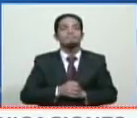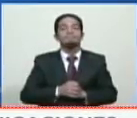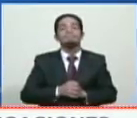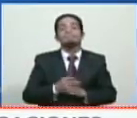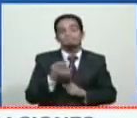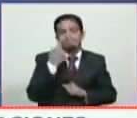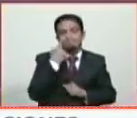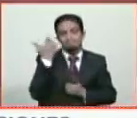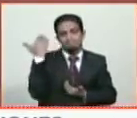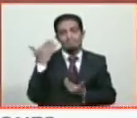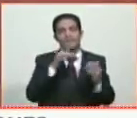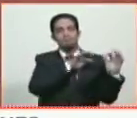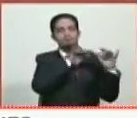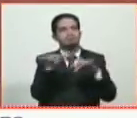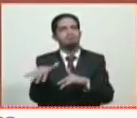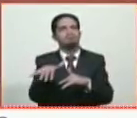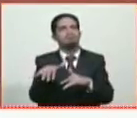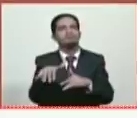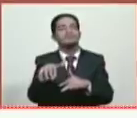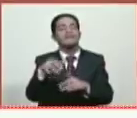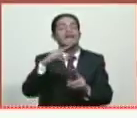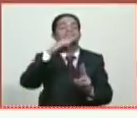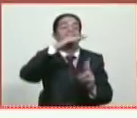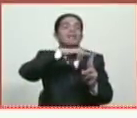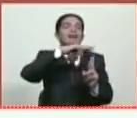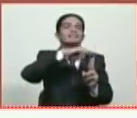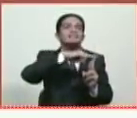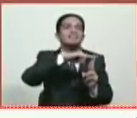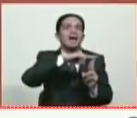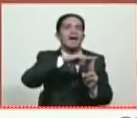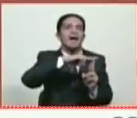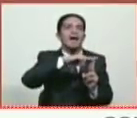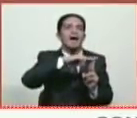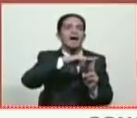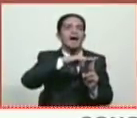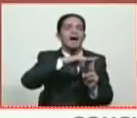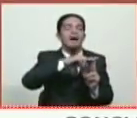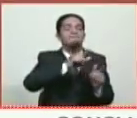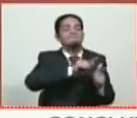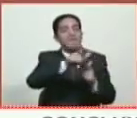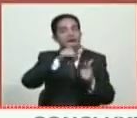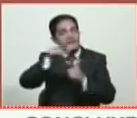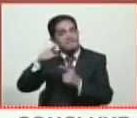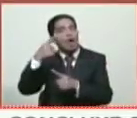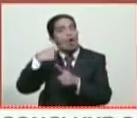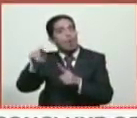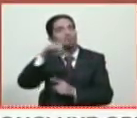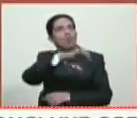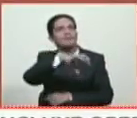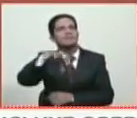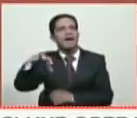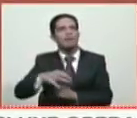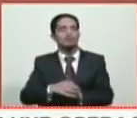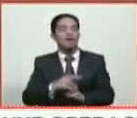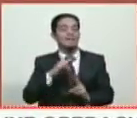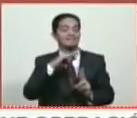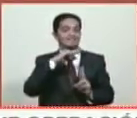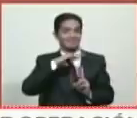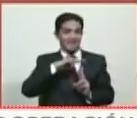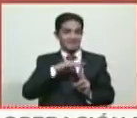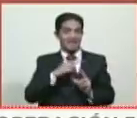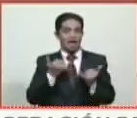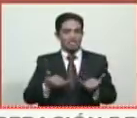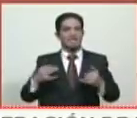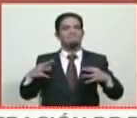afluencia desde el estado Táchira hacia otros estados del país. Se convirtió el estado Táchira en estas